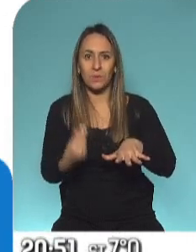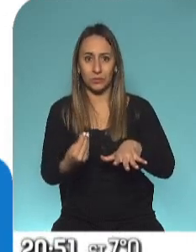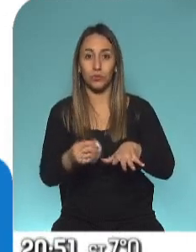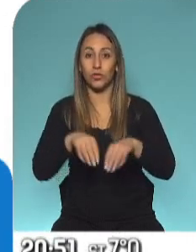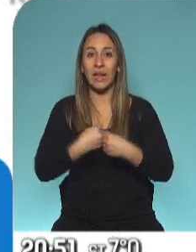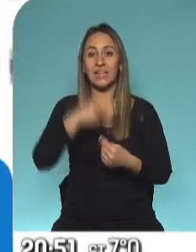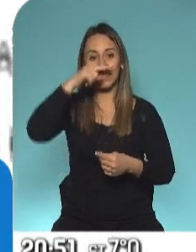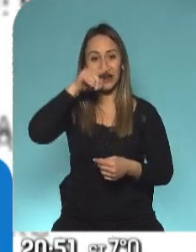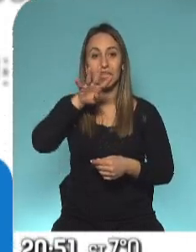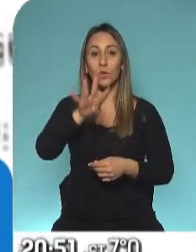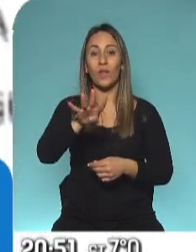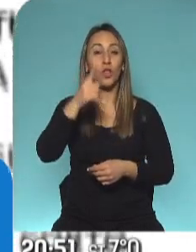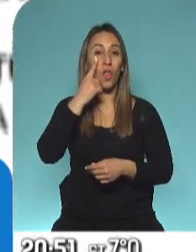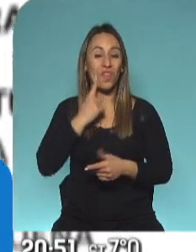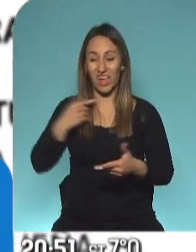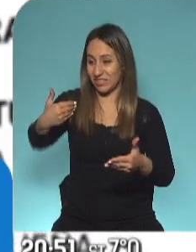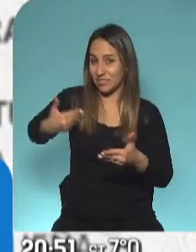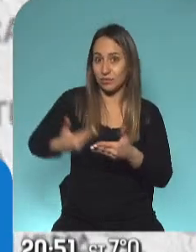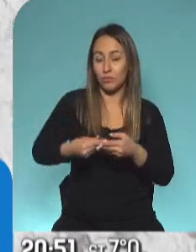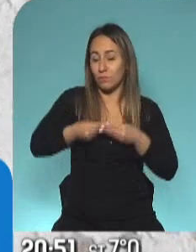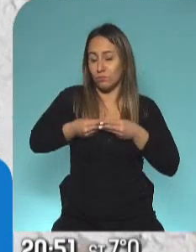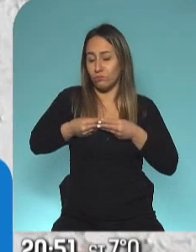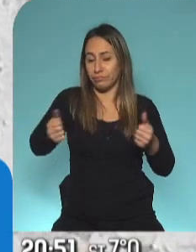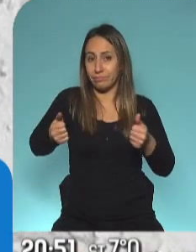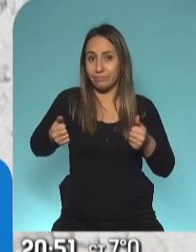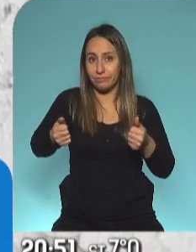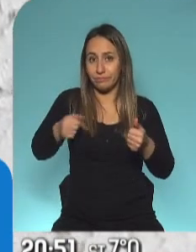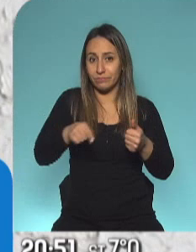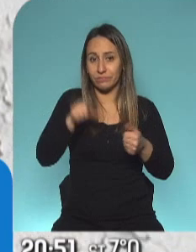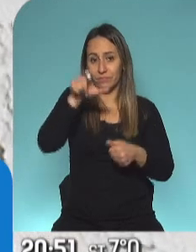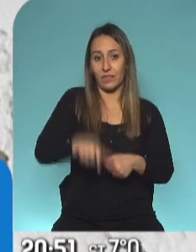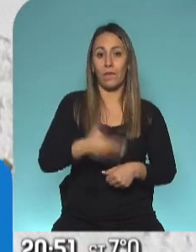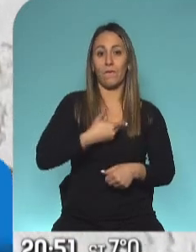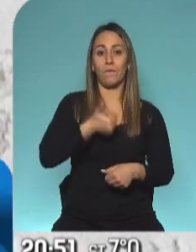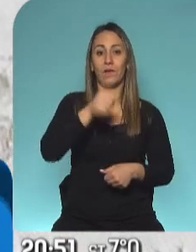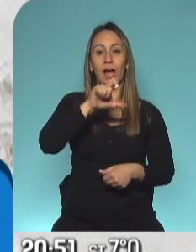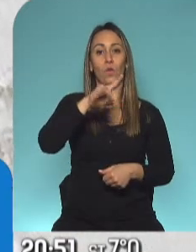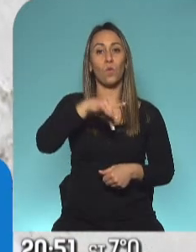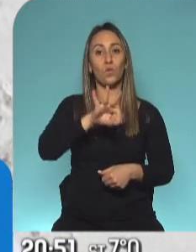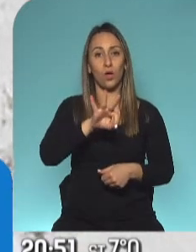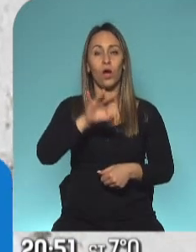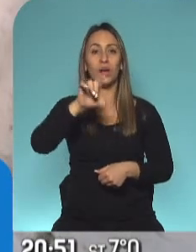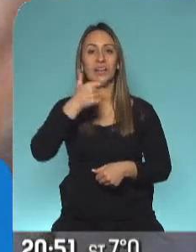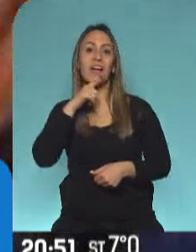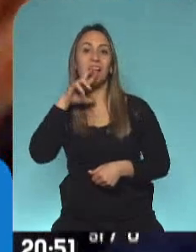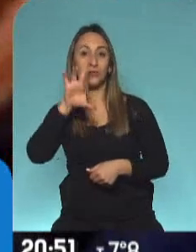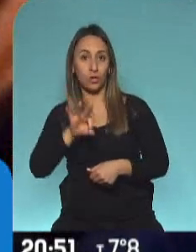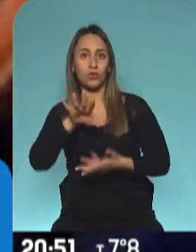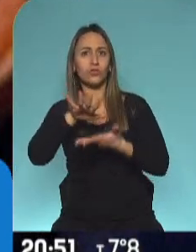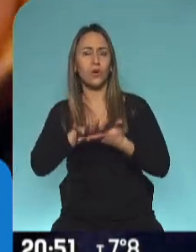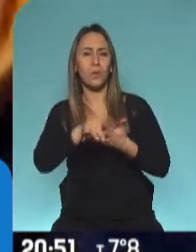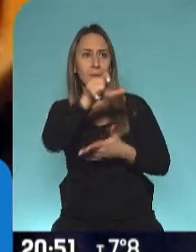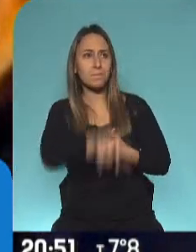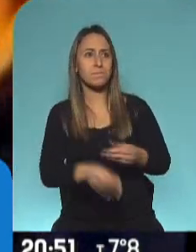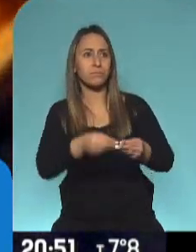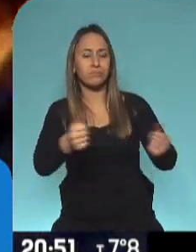días exactamente es lo que lleva desaparecido Facundo Astudillo Castro. Sobre la trama de la desaparición no se